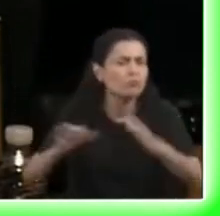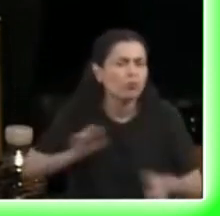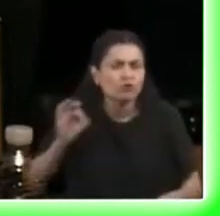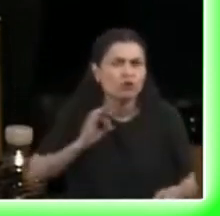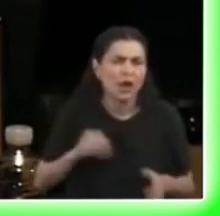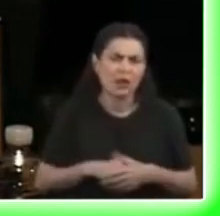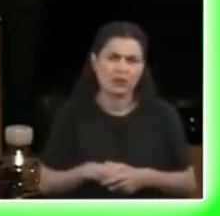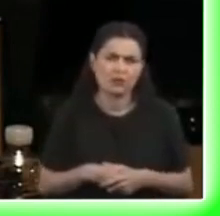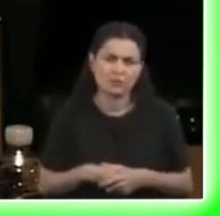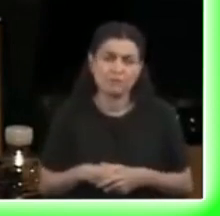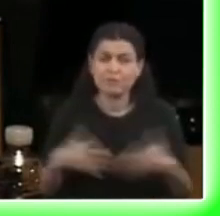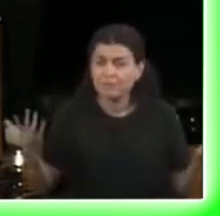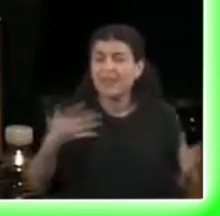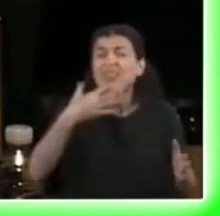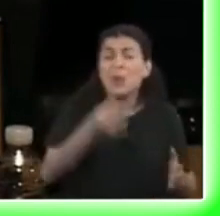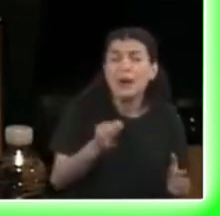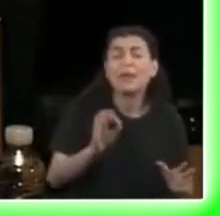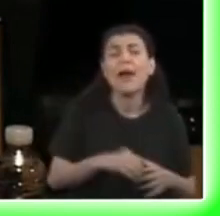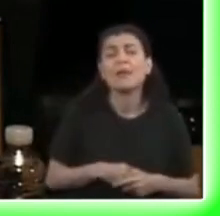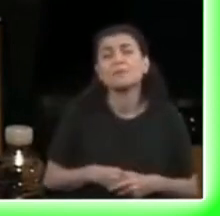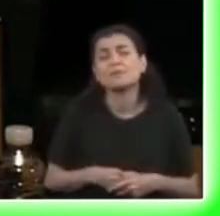Digo, no hay nada más interesante que ver